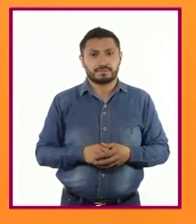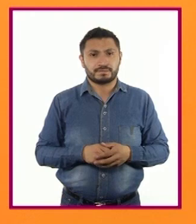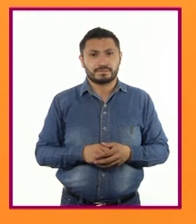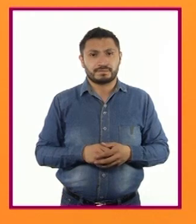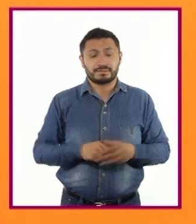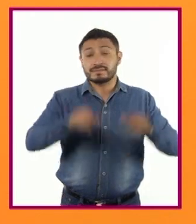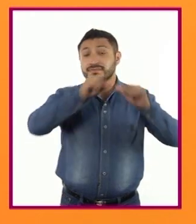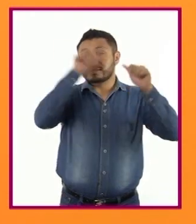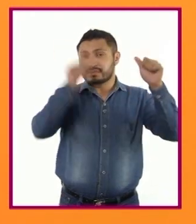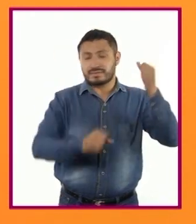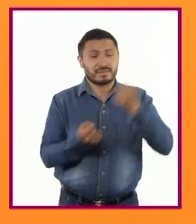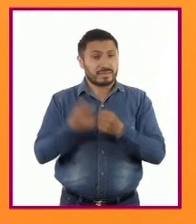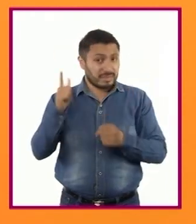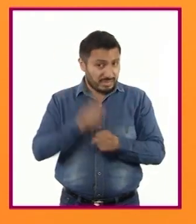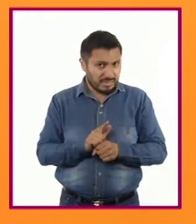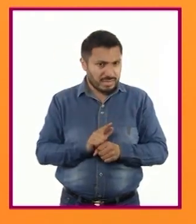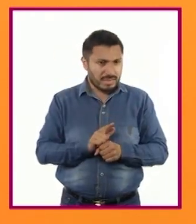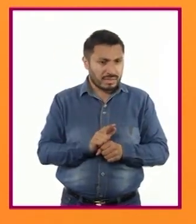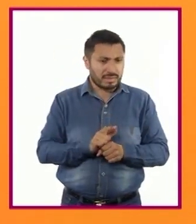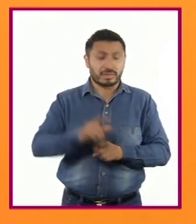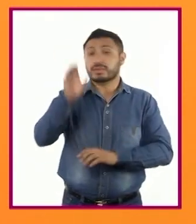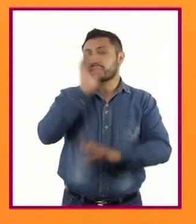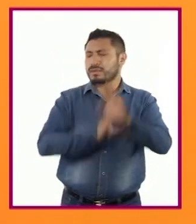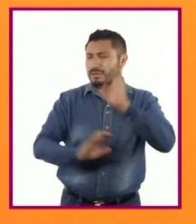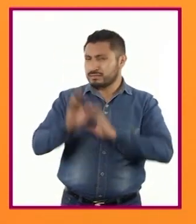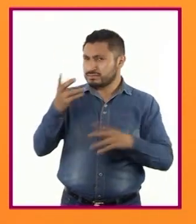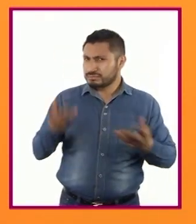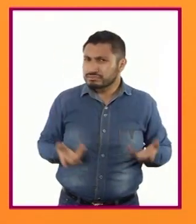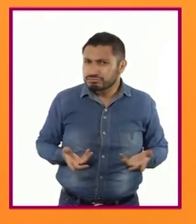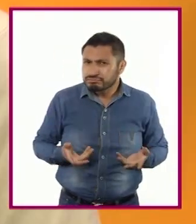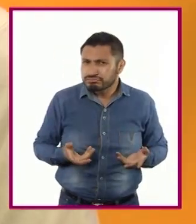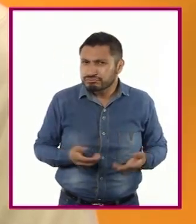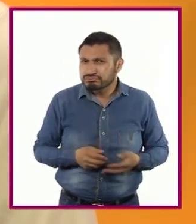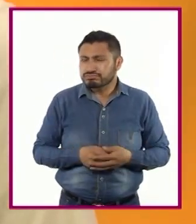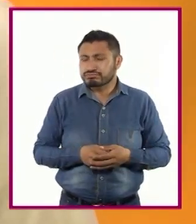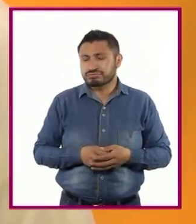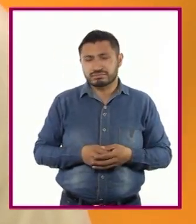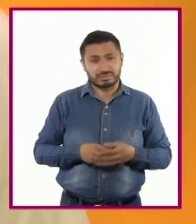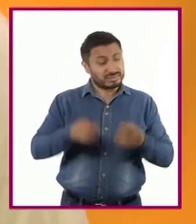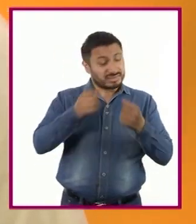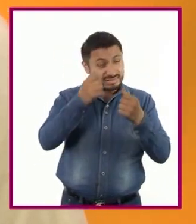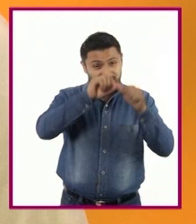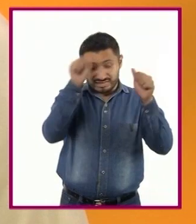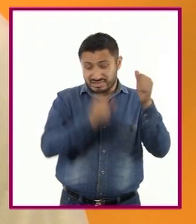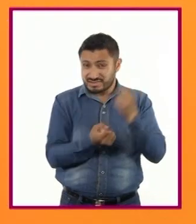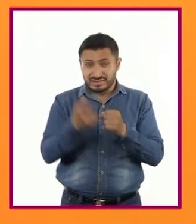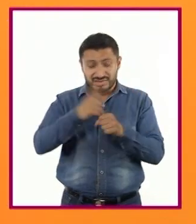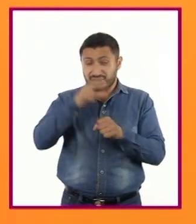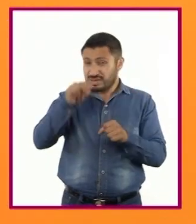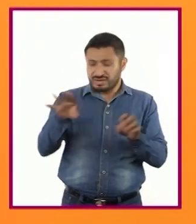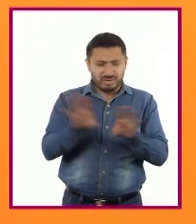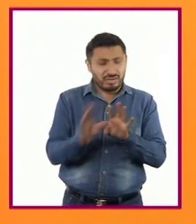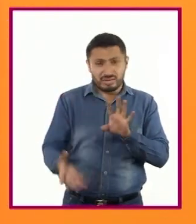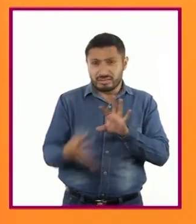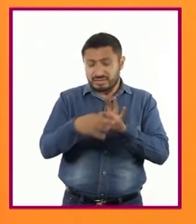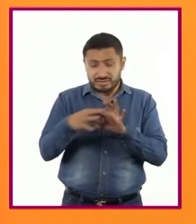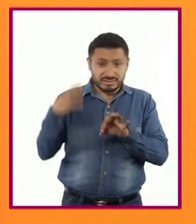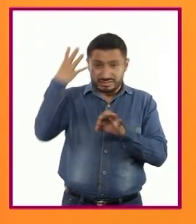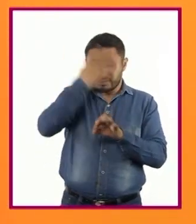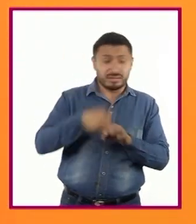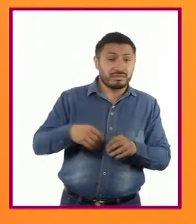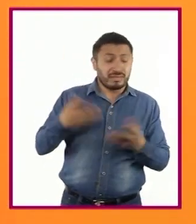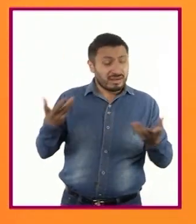¿Es arte social una canción? ¿Qué el arte social no tiene que ver con la belleza, con lo